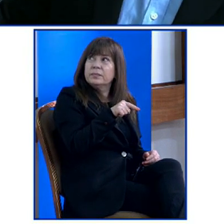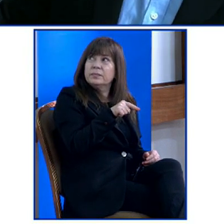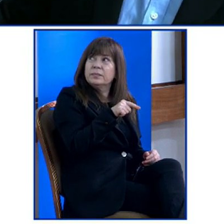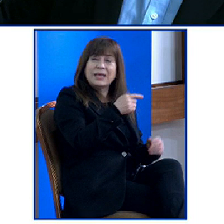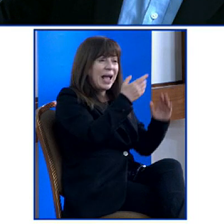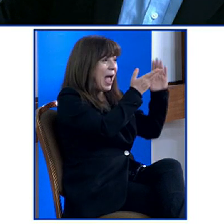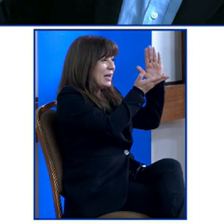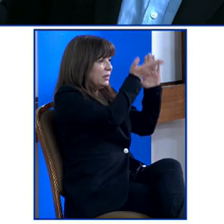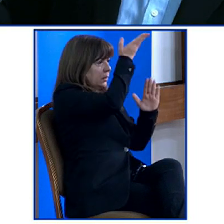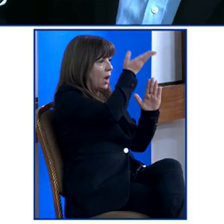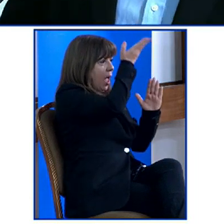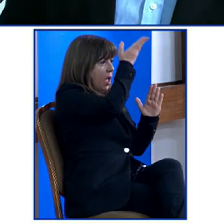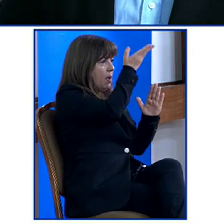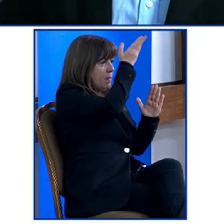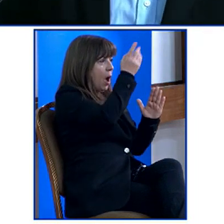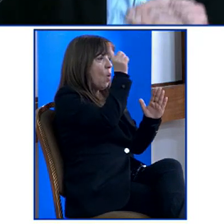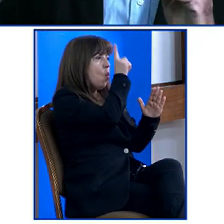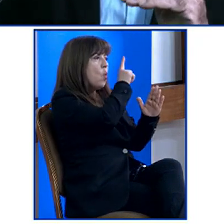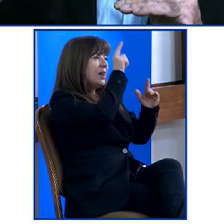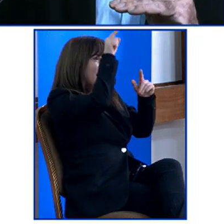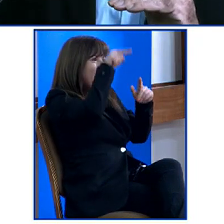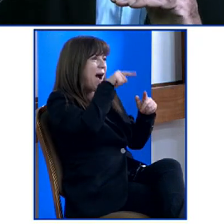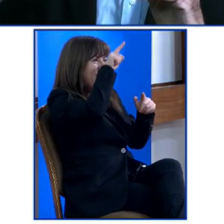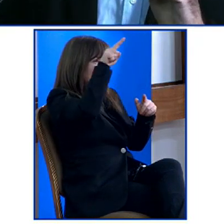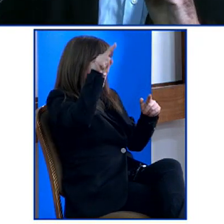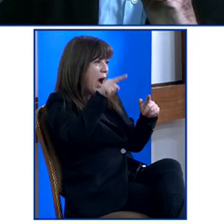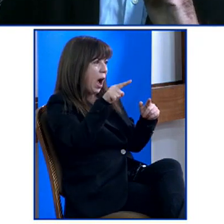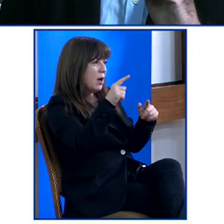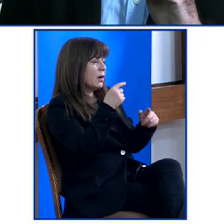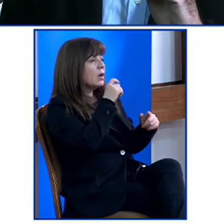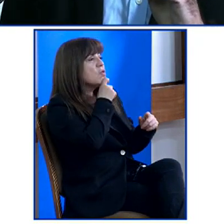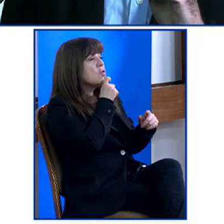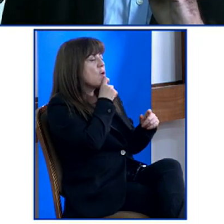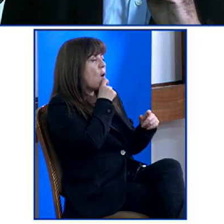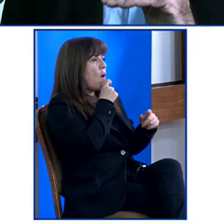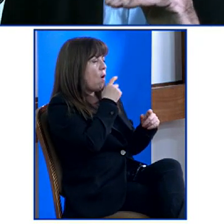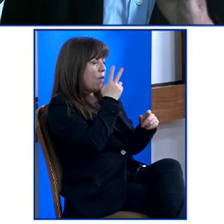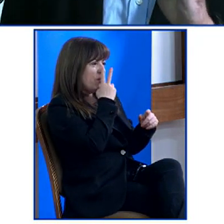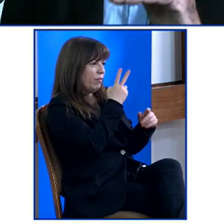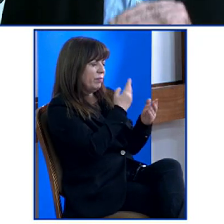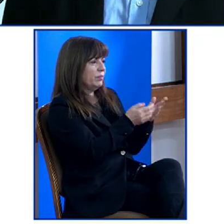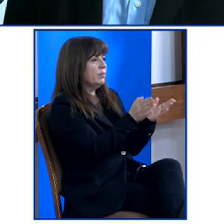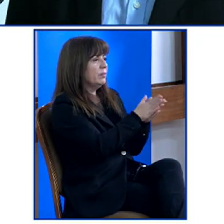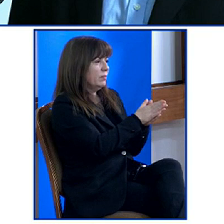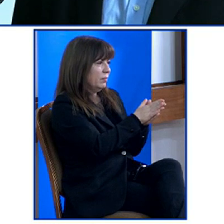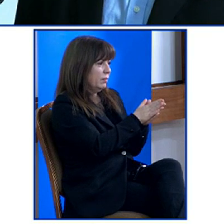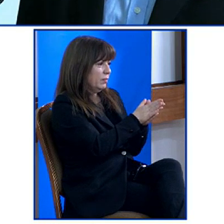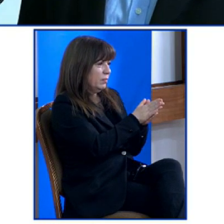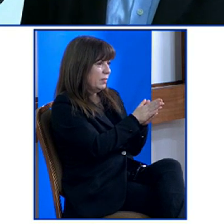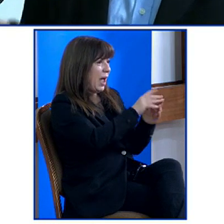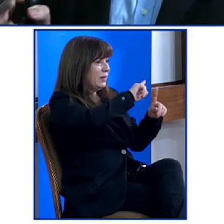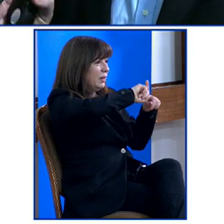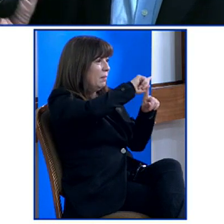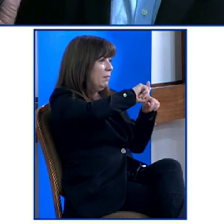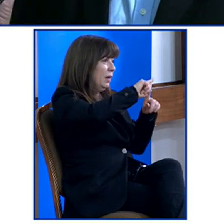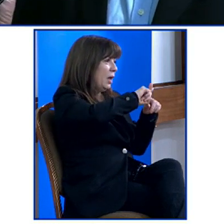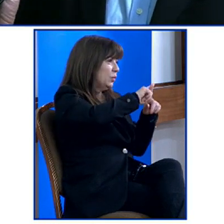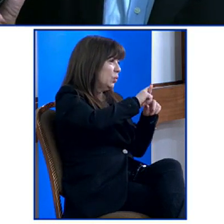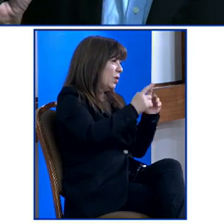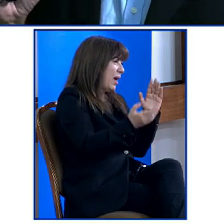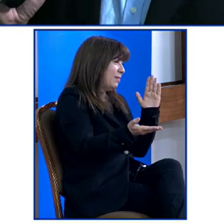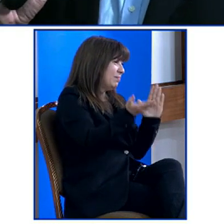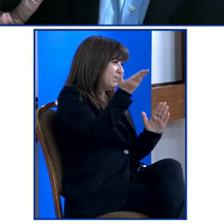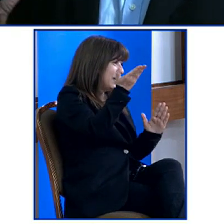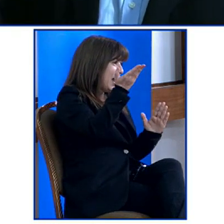extrema correspondiente a la última barra de color rojo, lo que se ve es que la mortalidad atribuible a las temperaturas extremas, especialmente